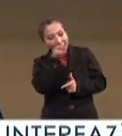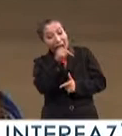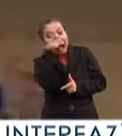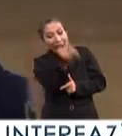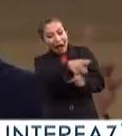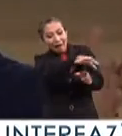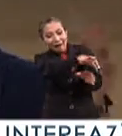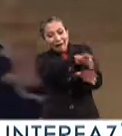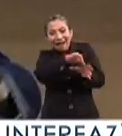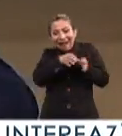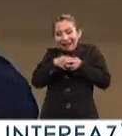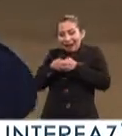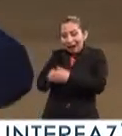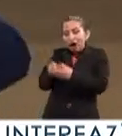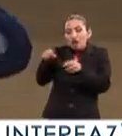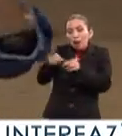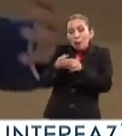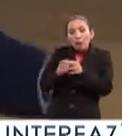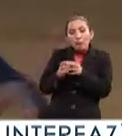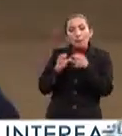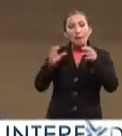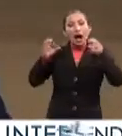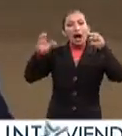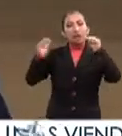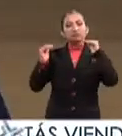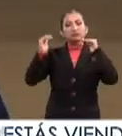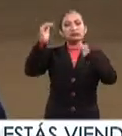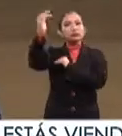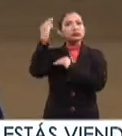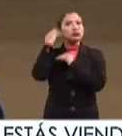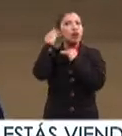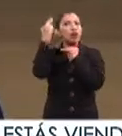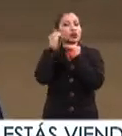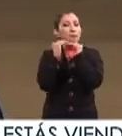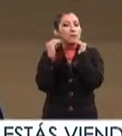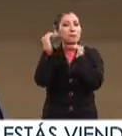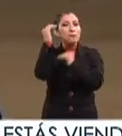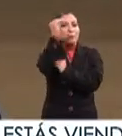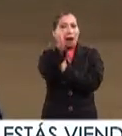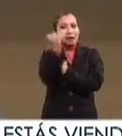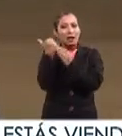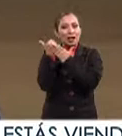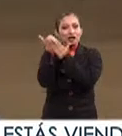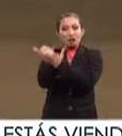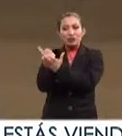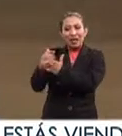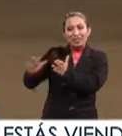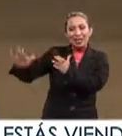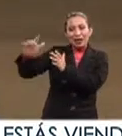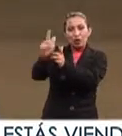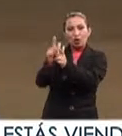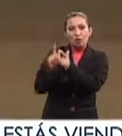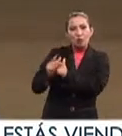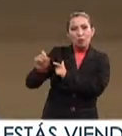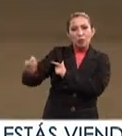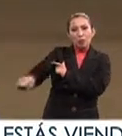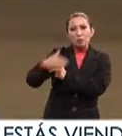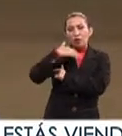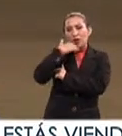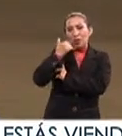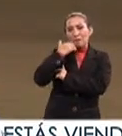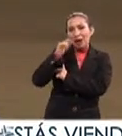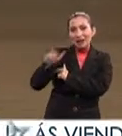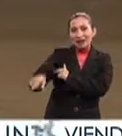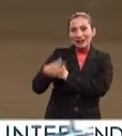un resonador o como un amplificador acústico, podríamos decir, de las canciones,